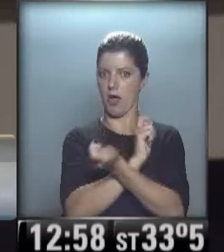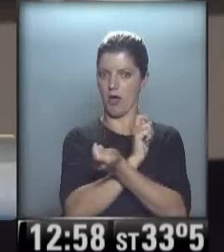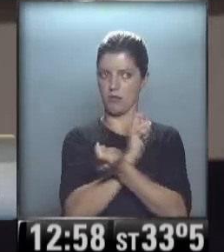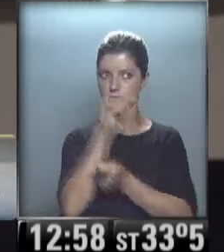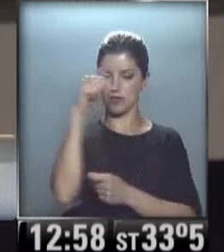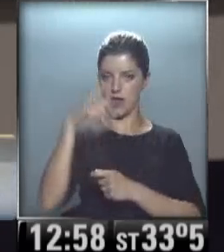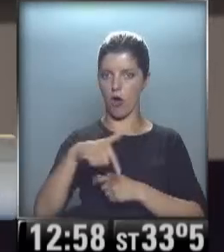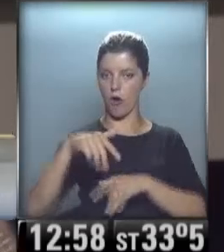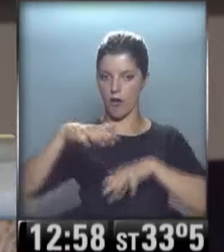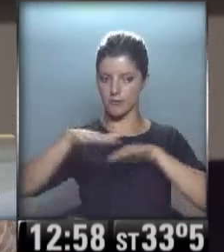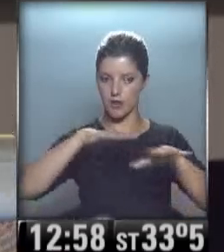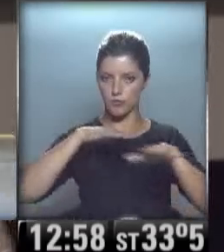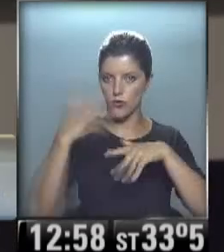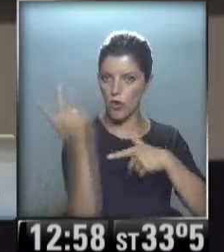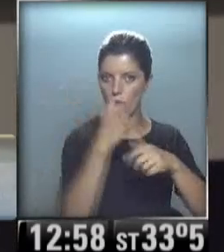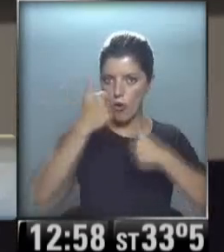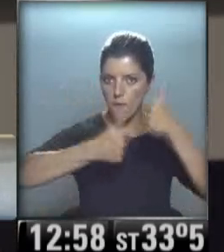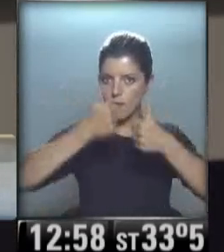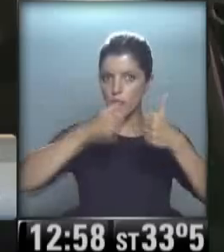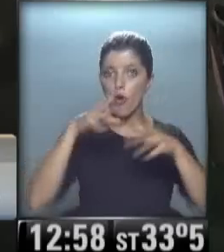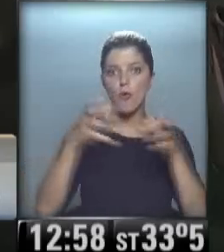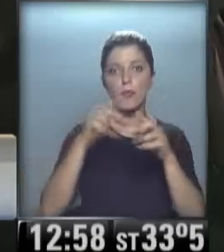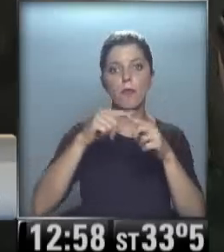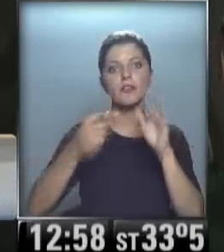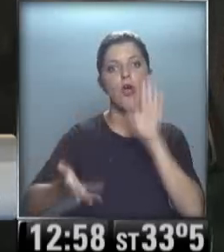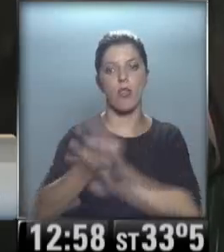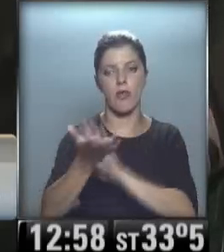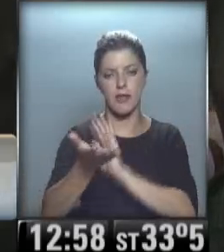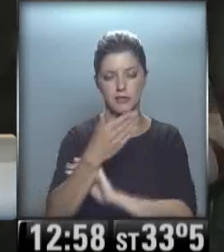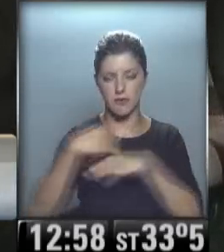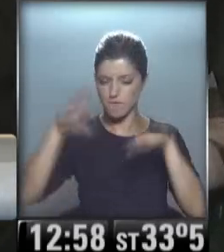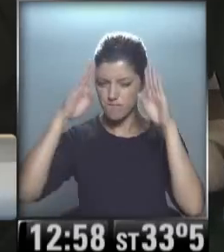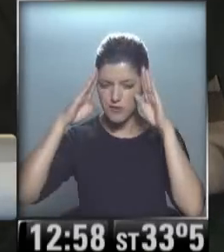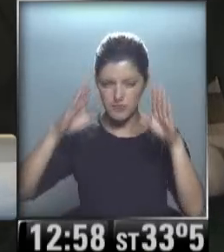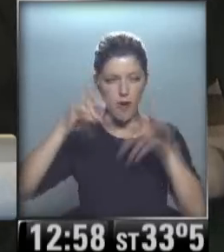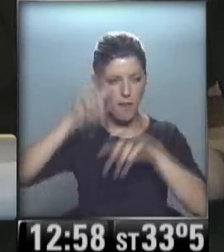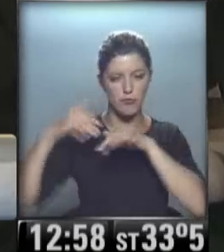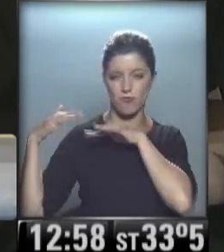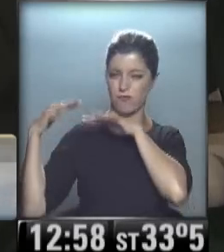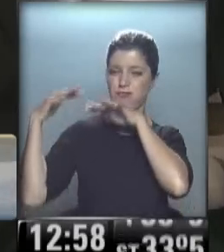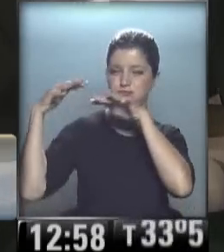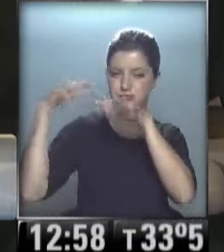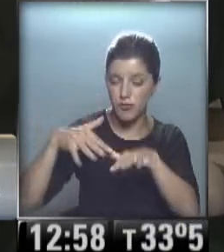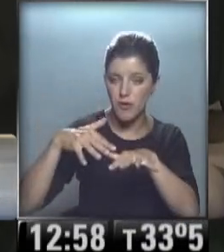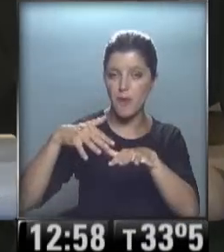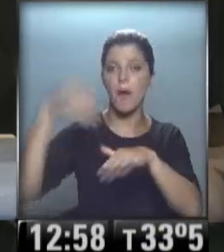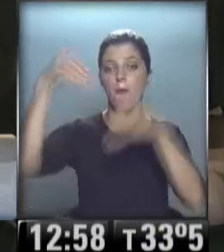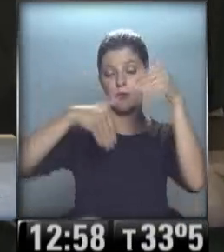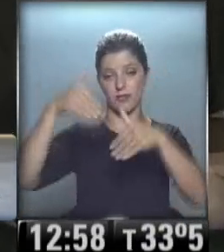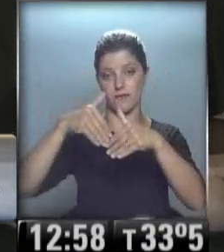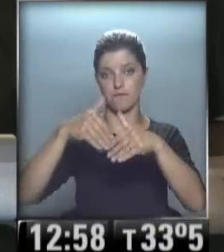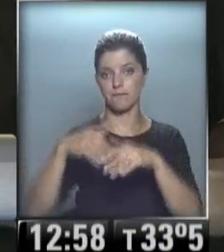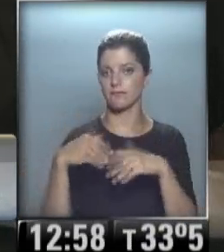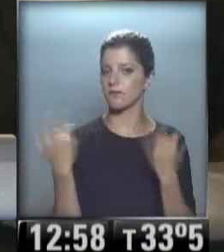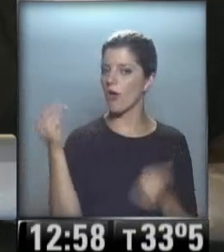ante la polarización la derecha iba a tratar de movilizar fuertemente a sus miembros para que fueran a votar el problema